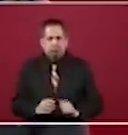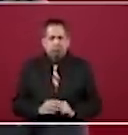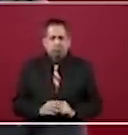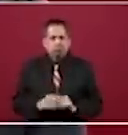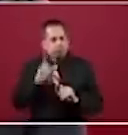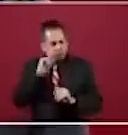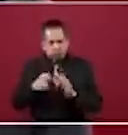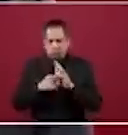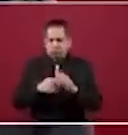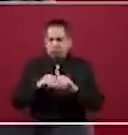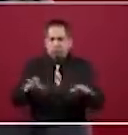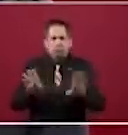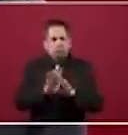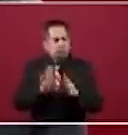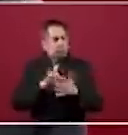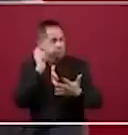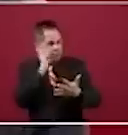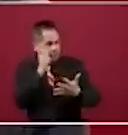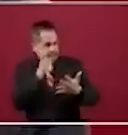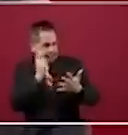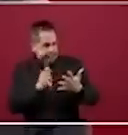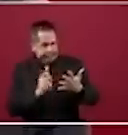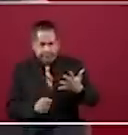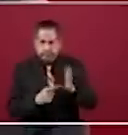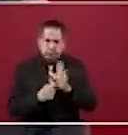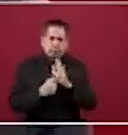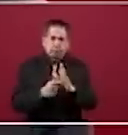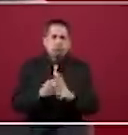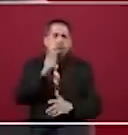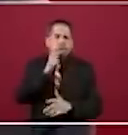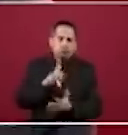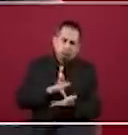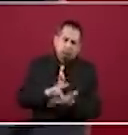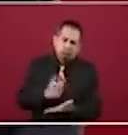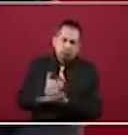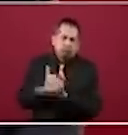ya damos a conocer en qué va a consistir el fortalecimiento a Pemex.